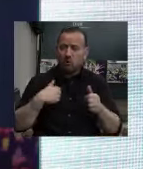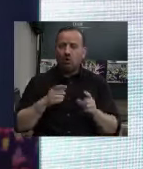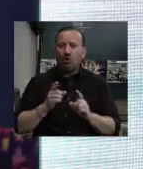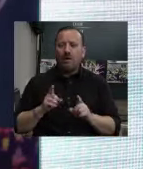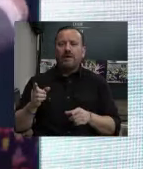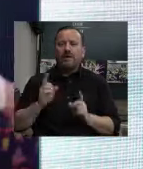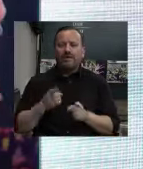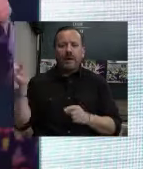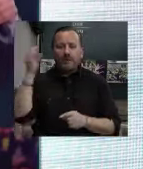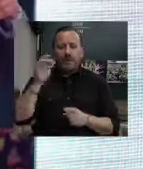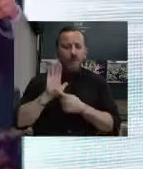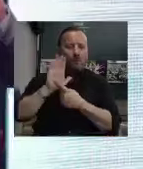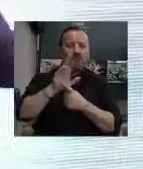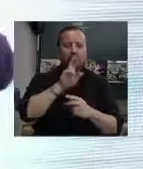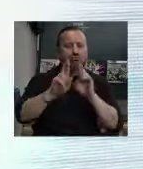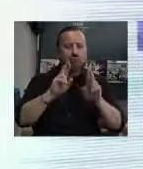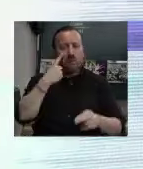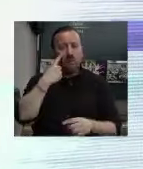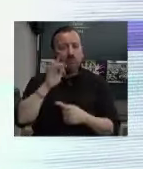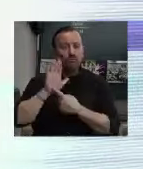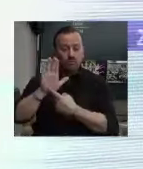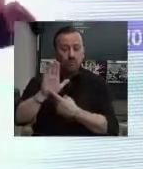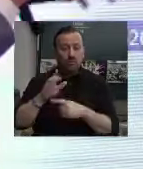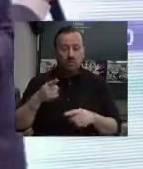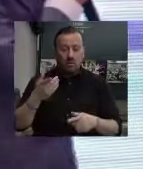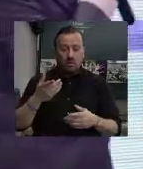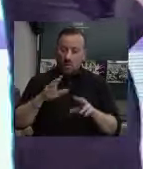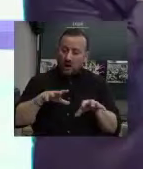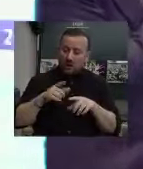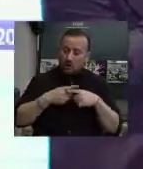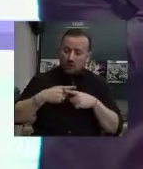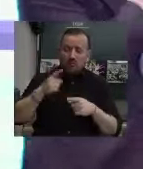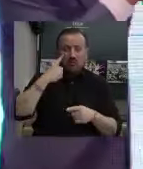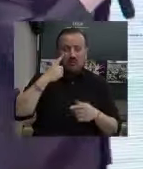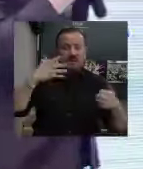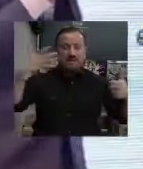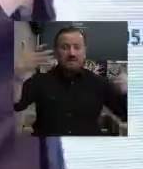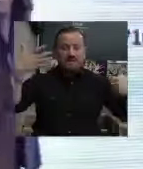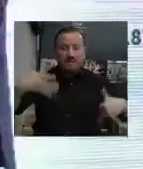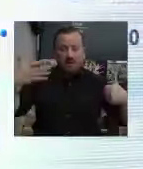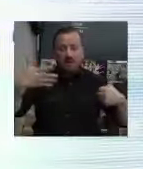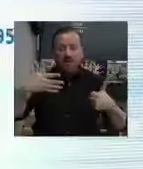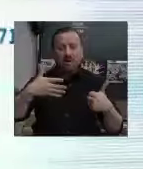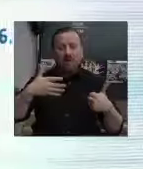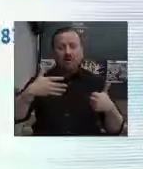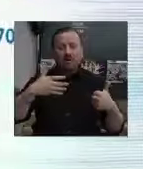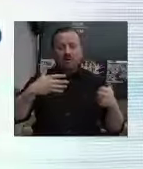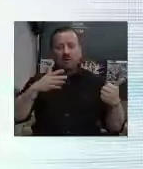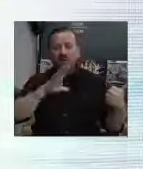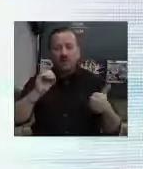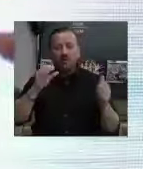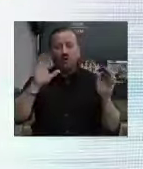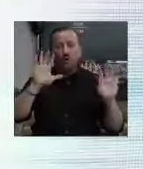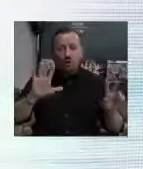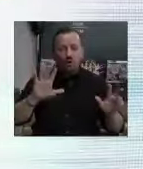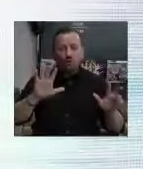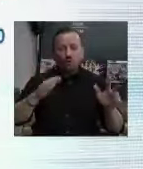Mostrar resultados y a decir venga efi social trajo 6618 millones de pesos en